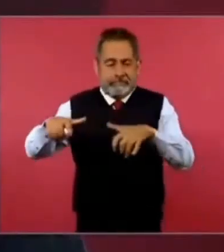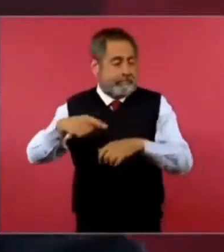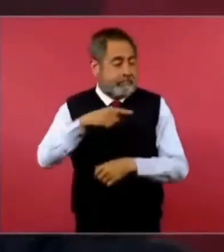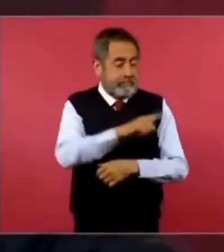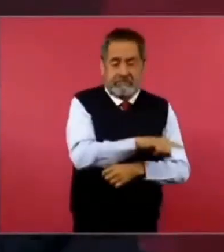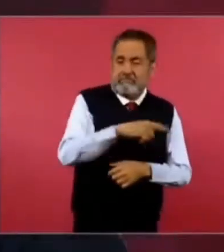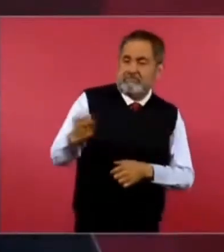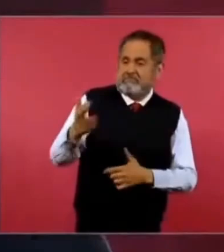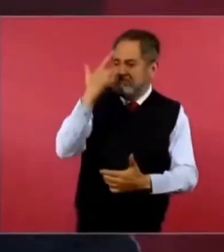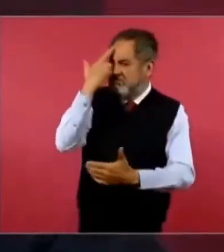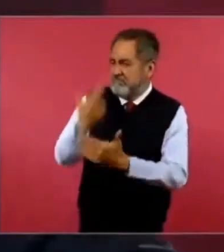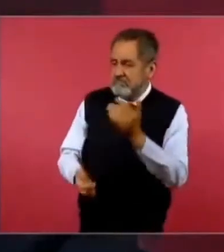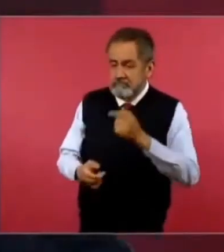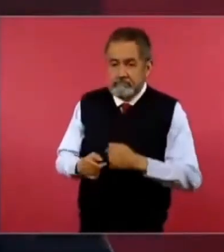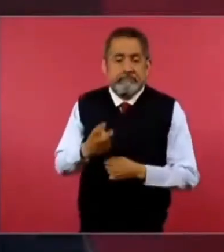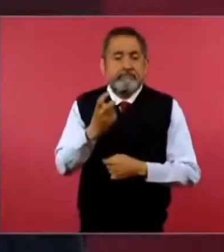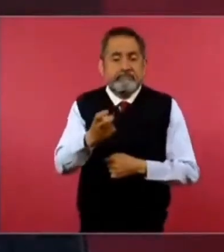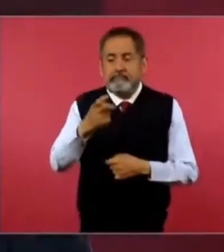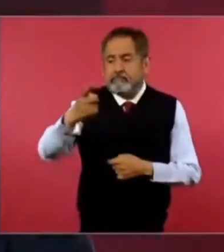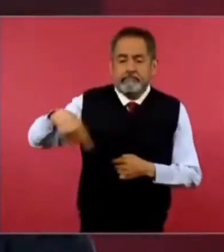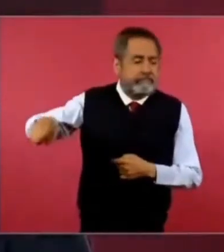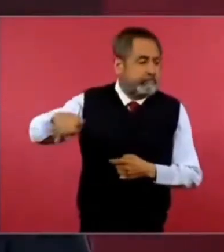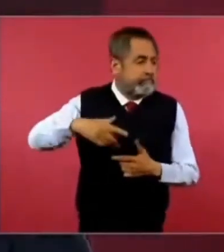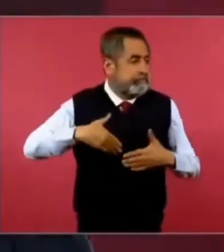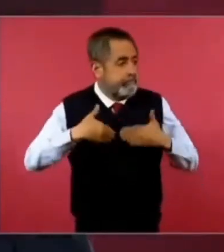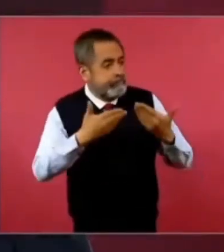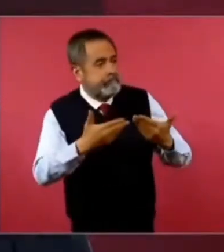y perdieron